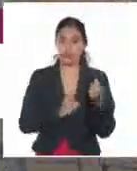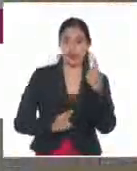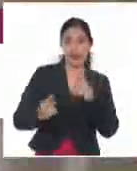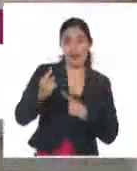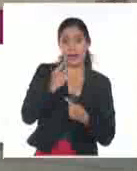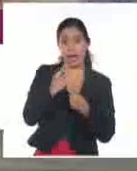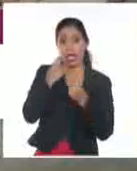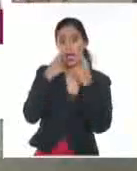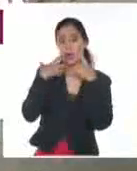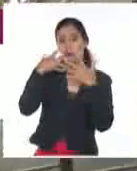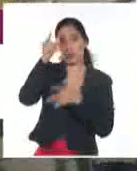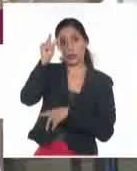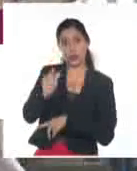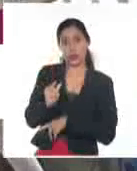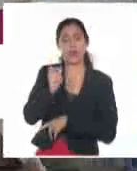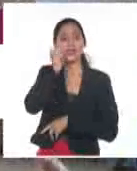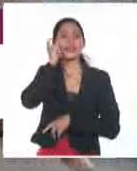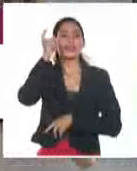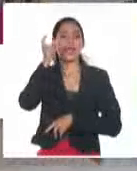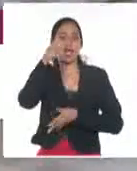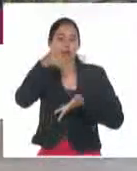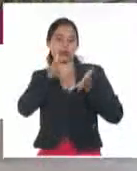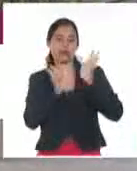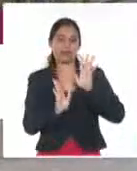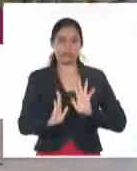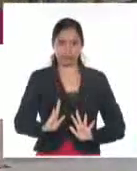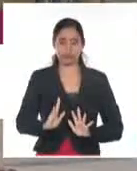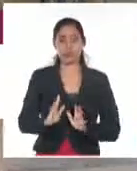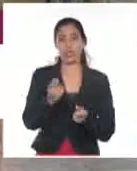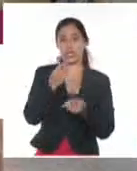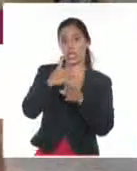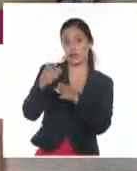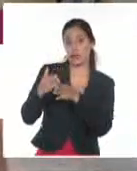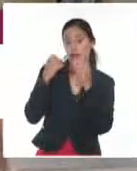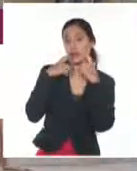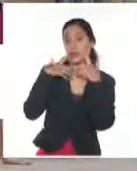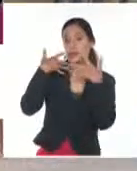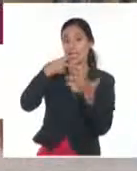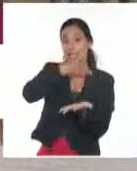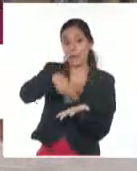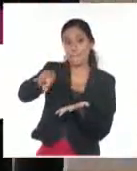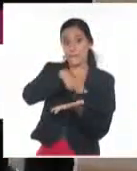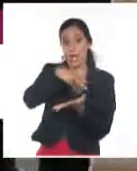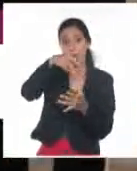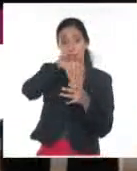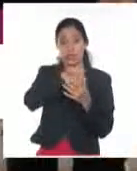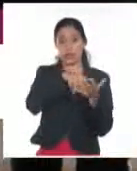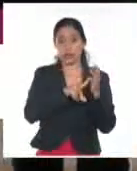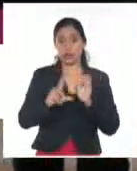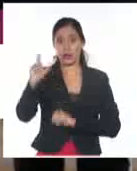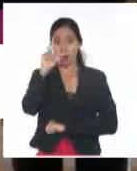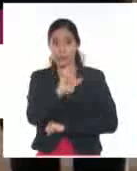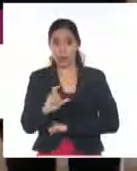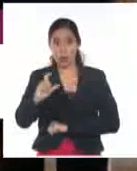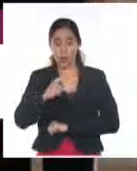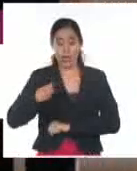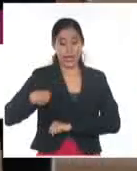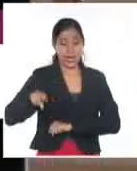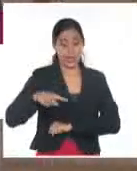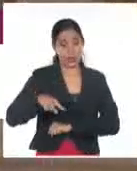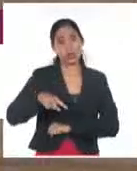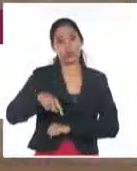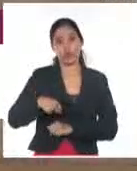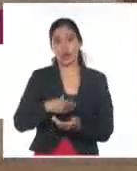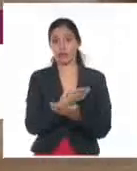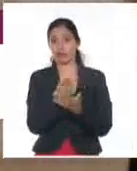la armonía de su cuerpo a través del movimiento. El Ballet de Camagüey ensaya por estos días para el estreno de la obra